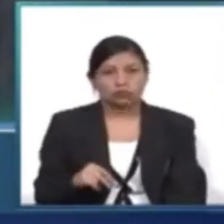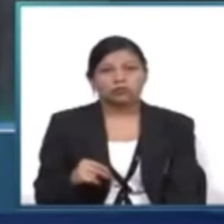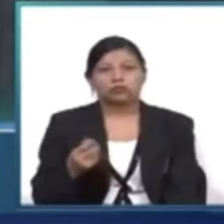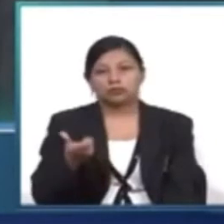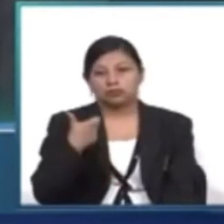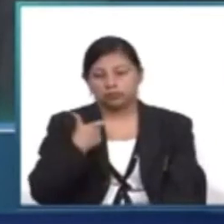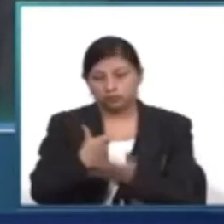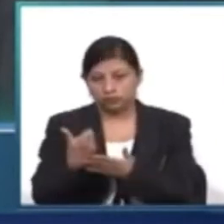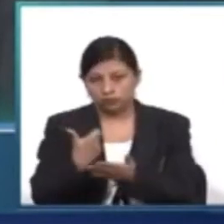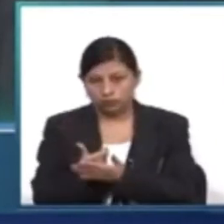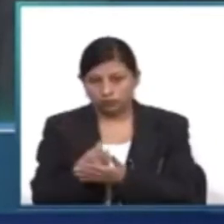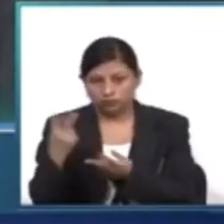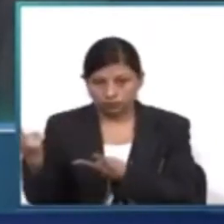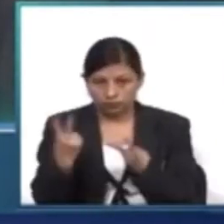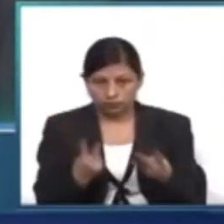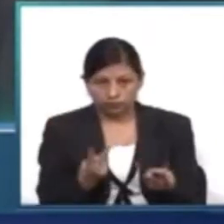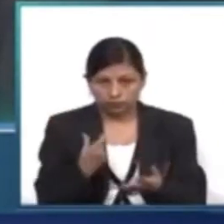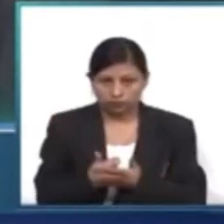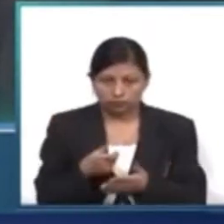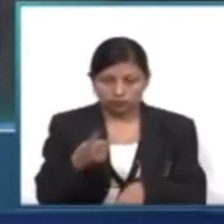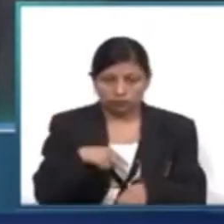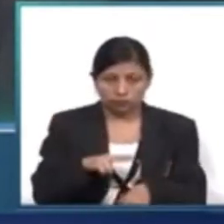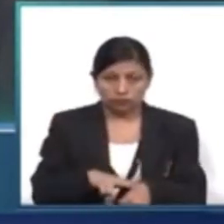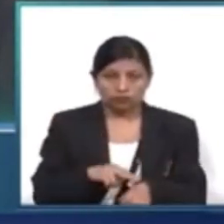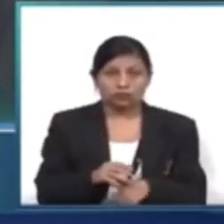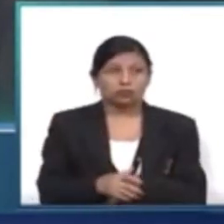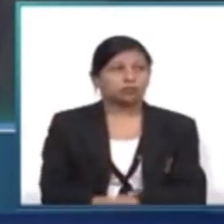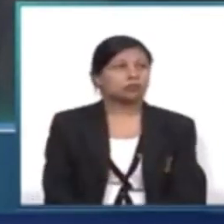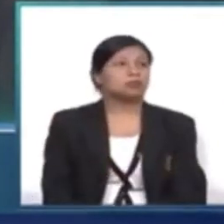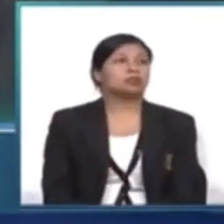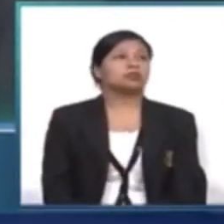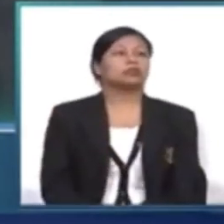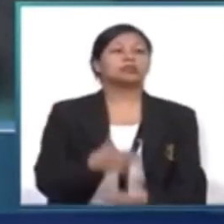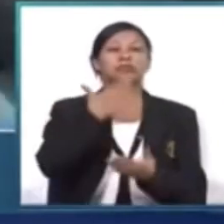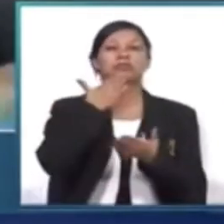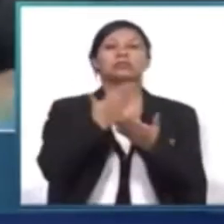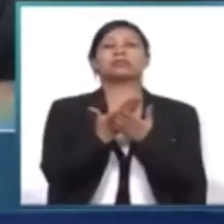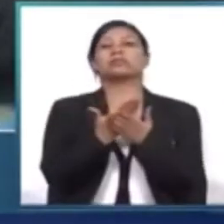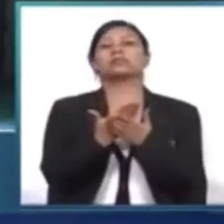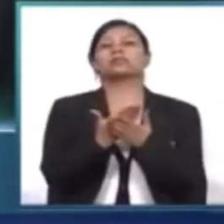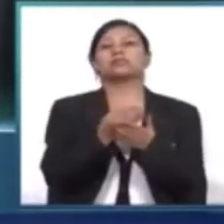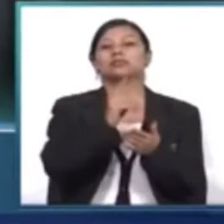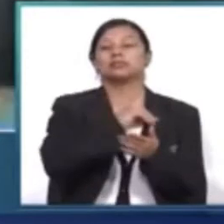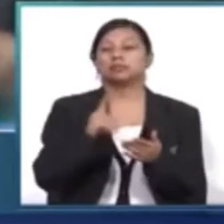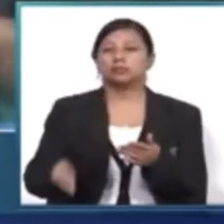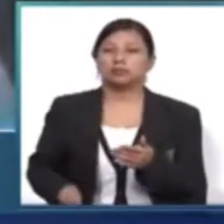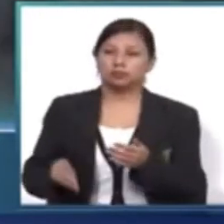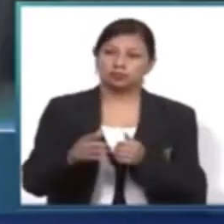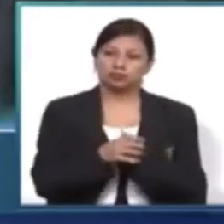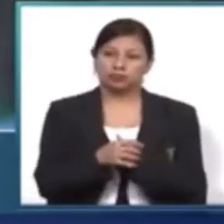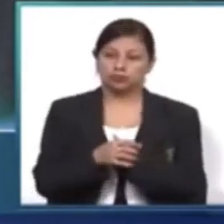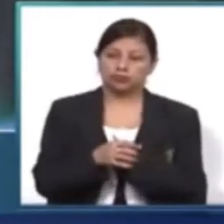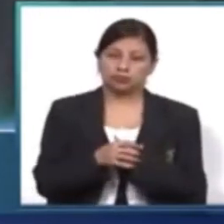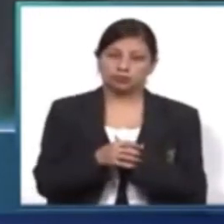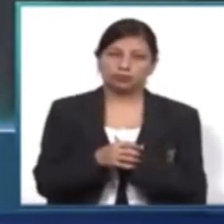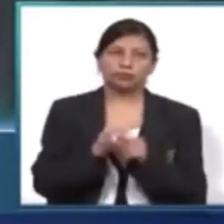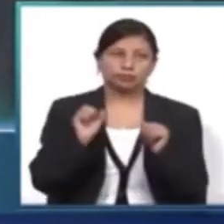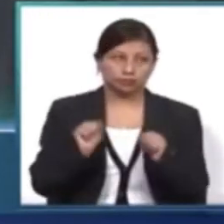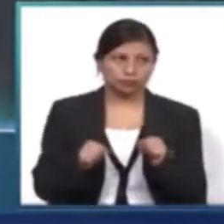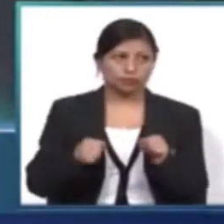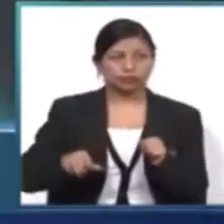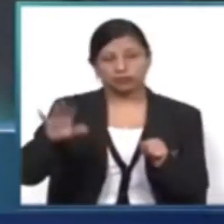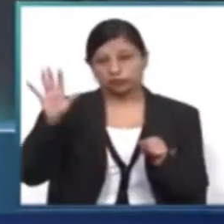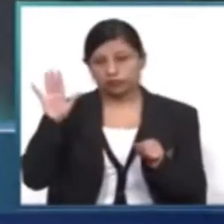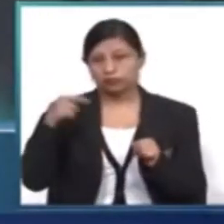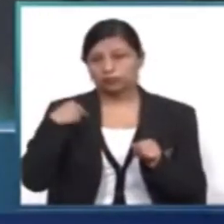pague, que venga del presupuesto nacional. Muchísimas gracias, señor diputado. Me encantaría